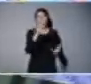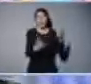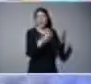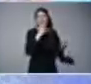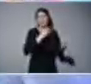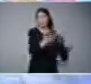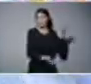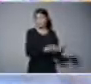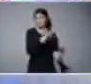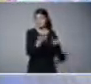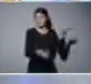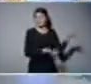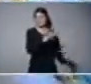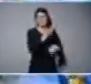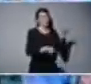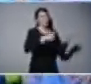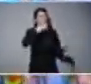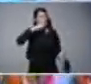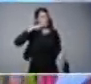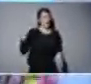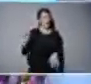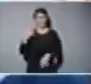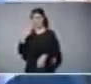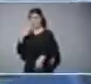cocinaré y azúcar o pimienta le echaré.